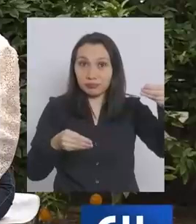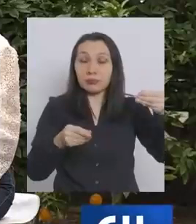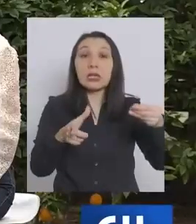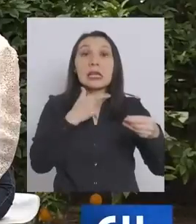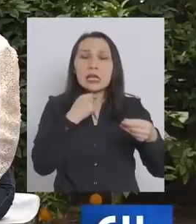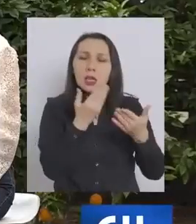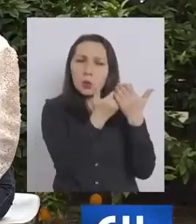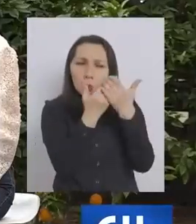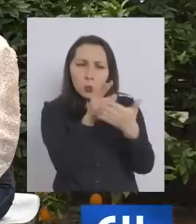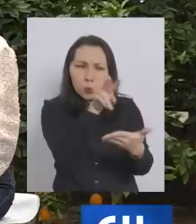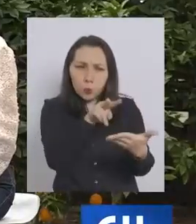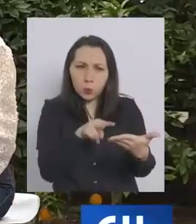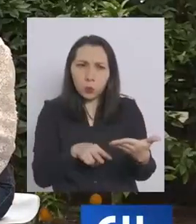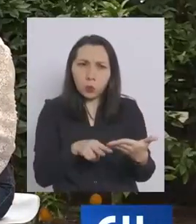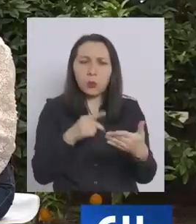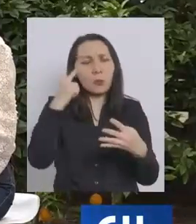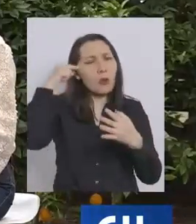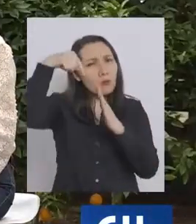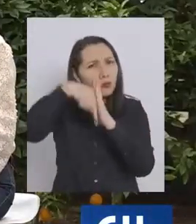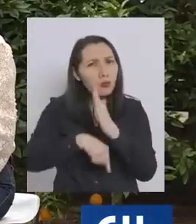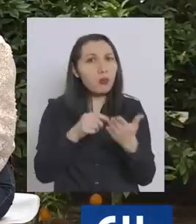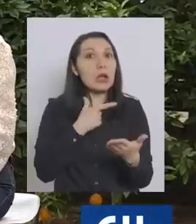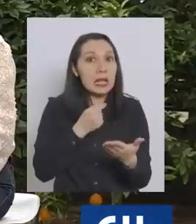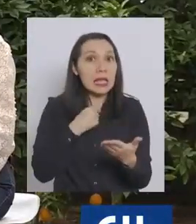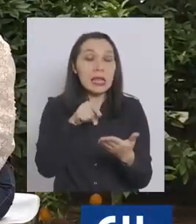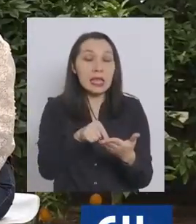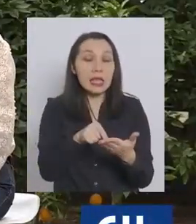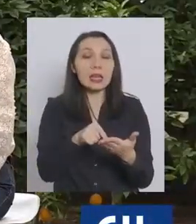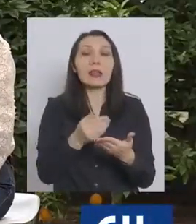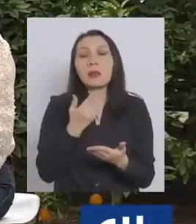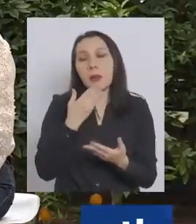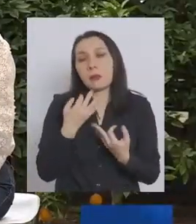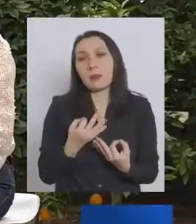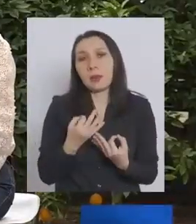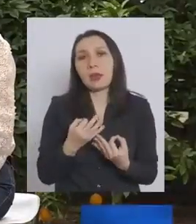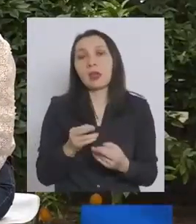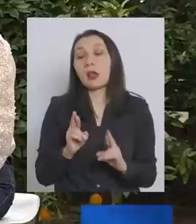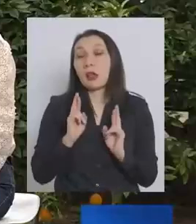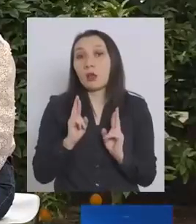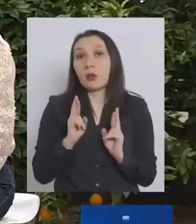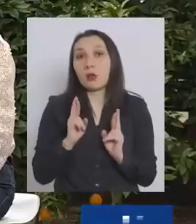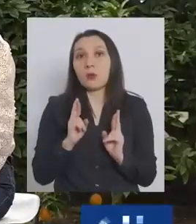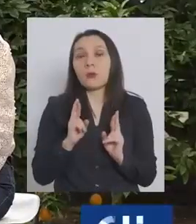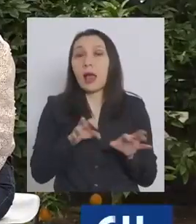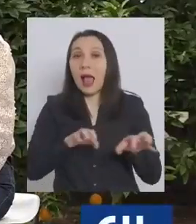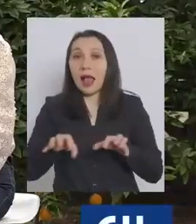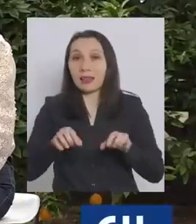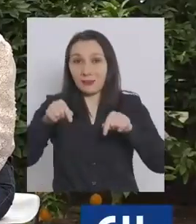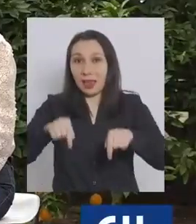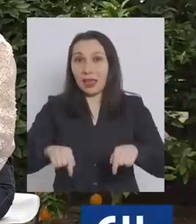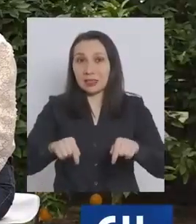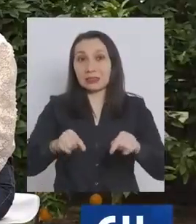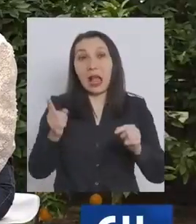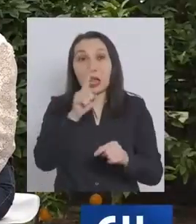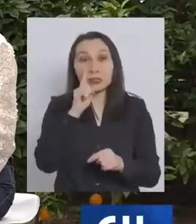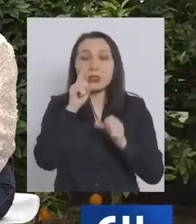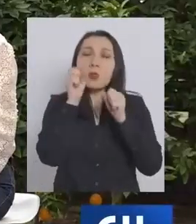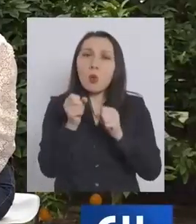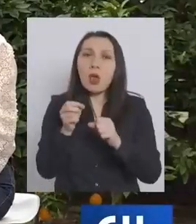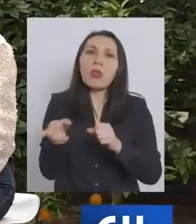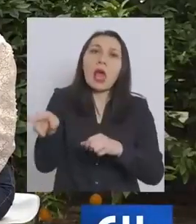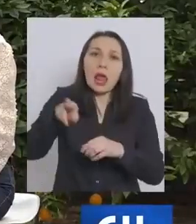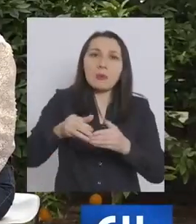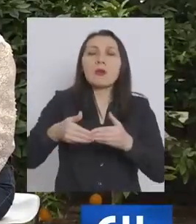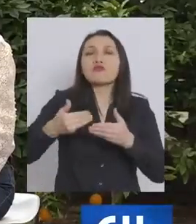quieran analizarlo en detalle y ciertamente esperamos que actividades de este tipo puedan repetirse